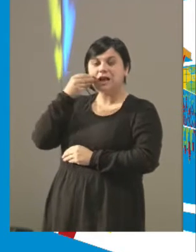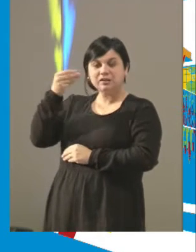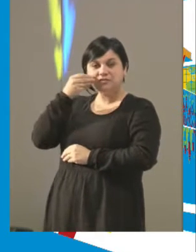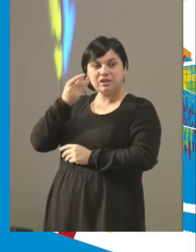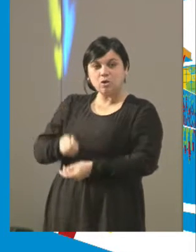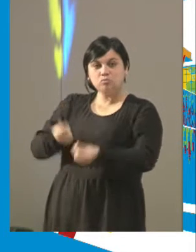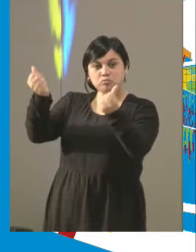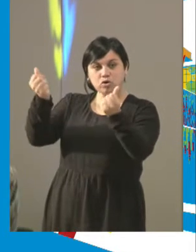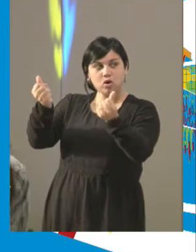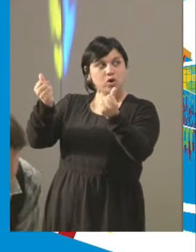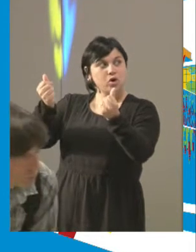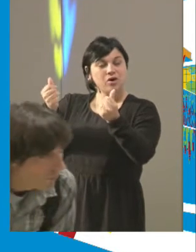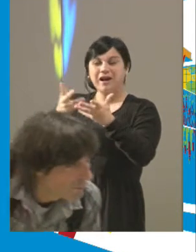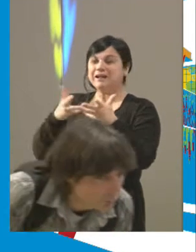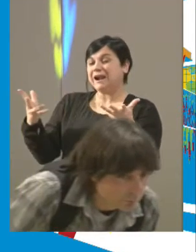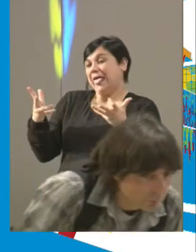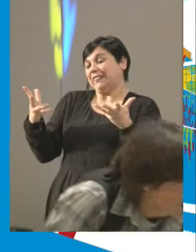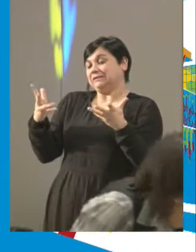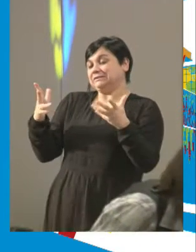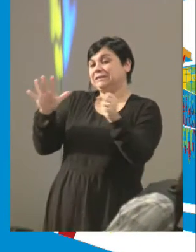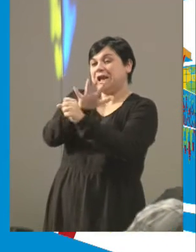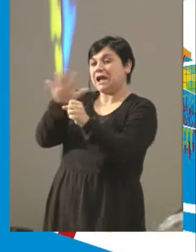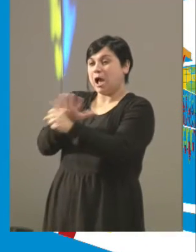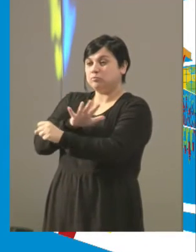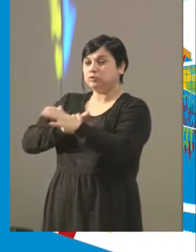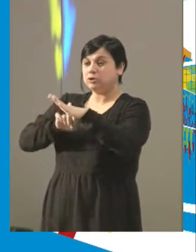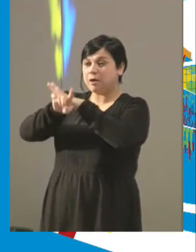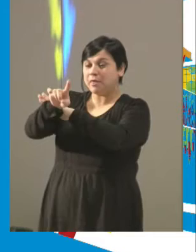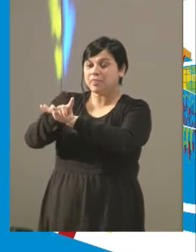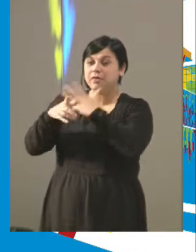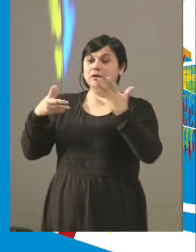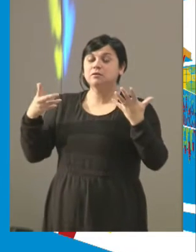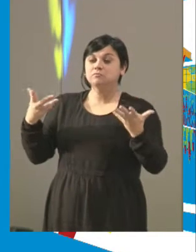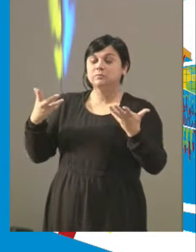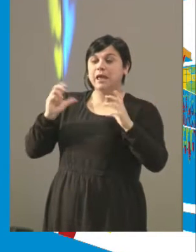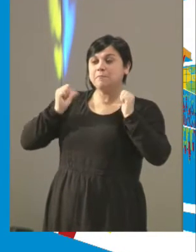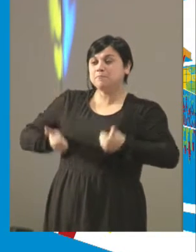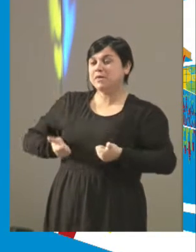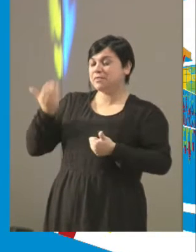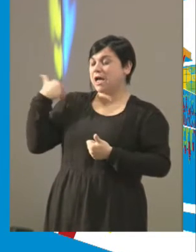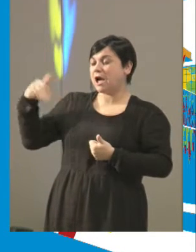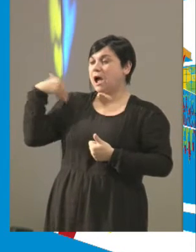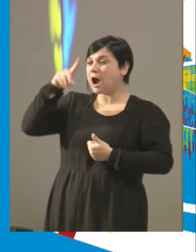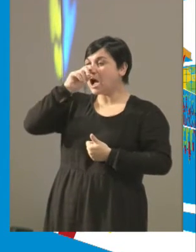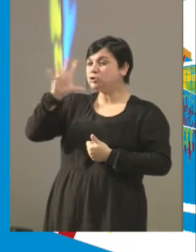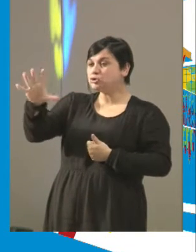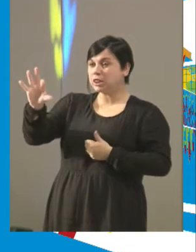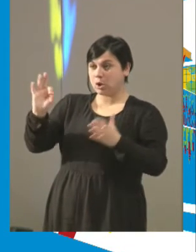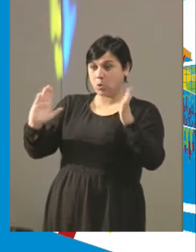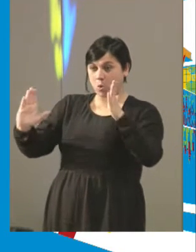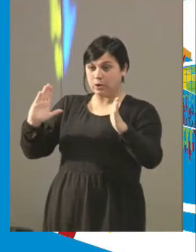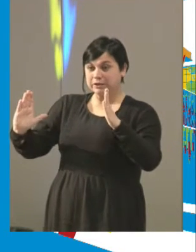poquito pues los grandes campos en los que está avanzando. La inteligencia artificial comienza en los años 50 con